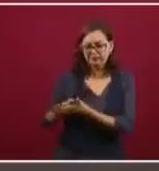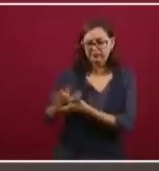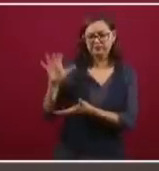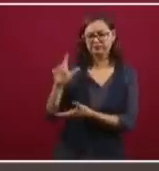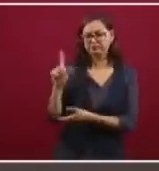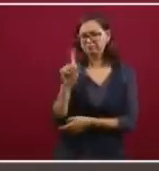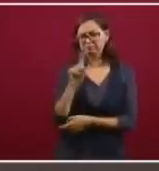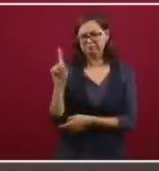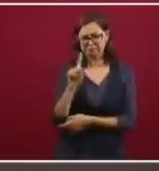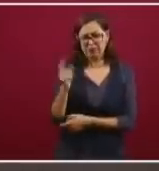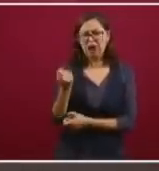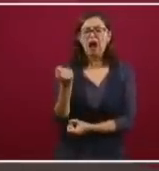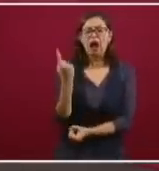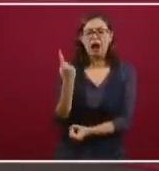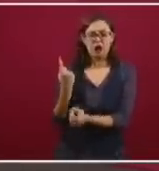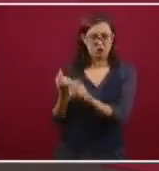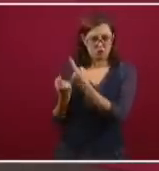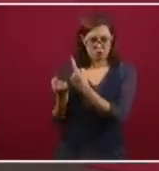casos,